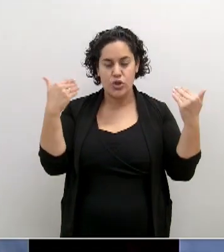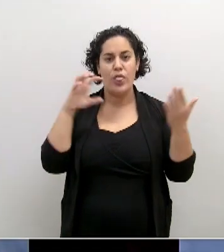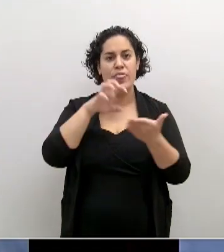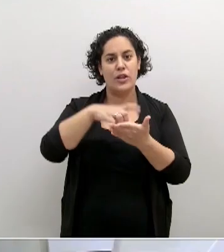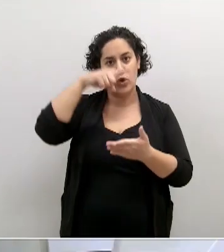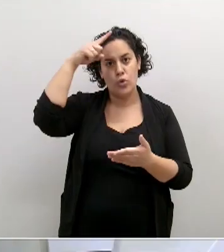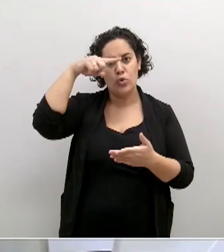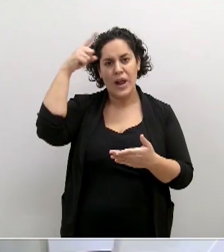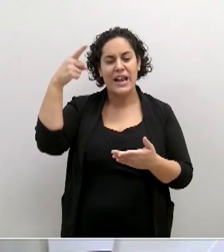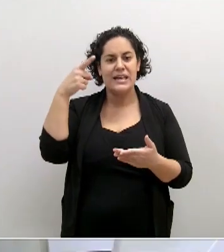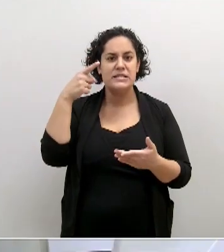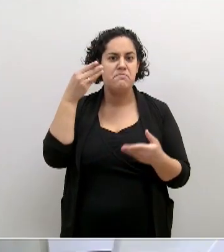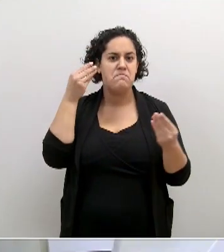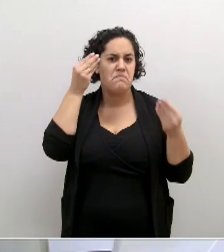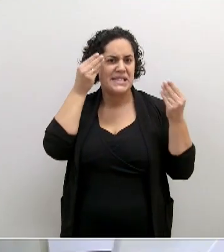culturales.